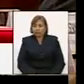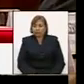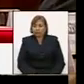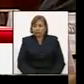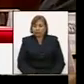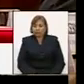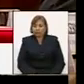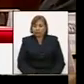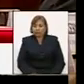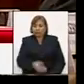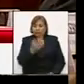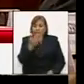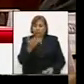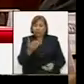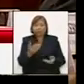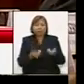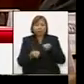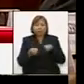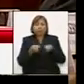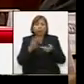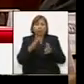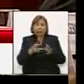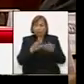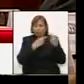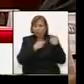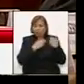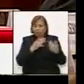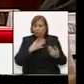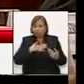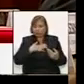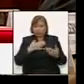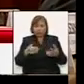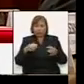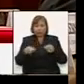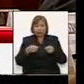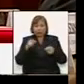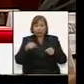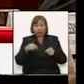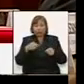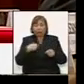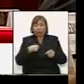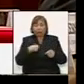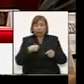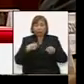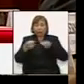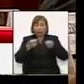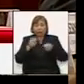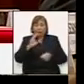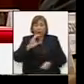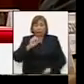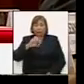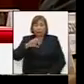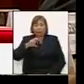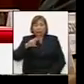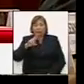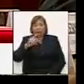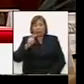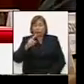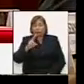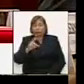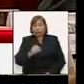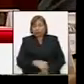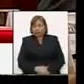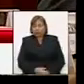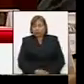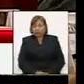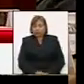¿Fue su rol, señor comandante, en esta diligencia? Este operativo, yo fui comando operativo. Ya.